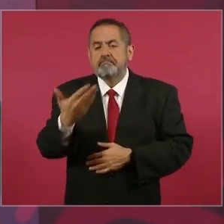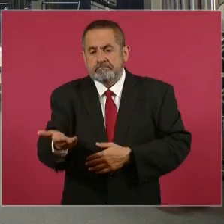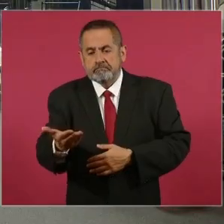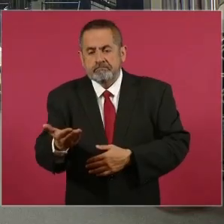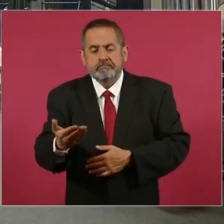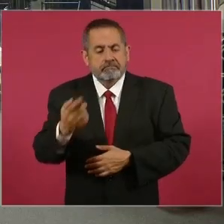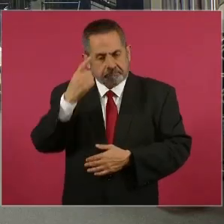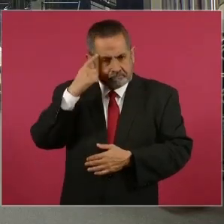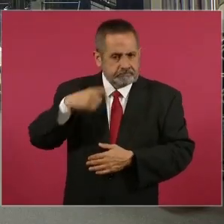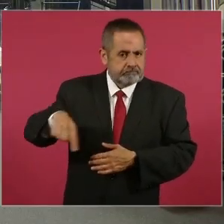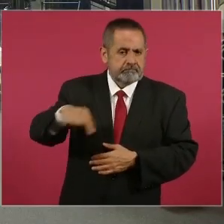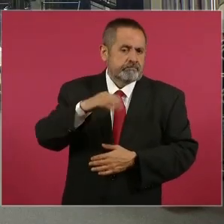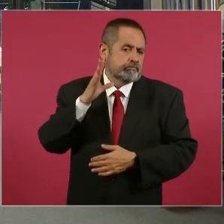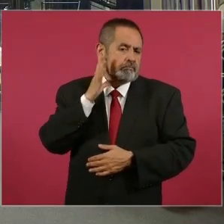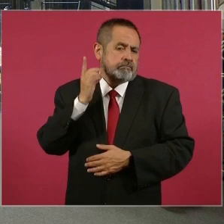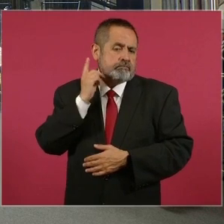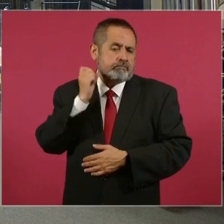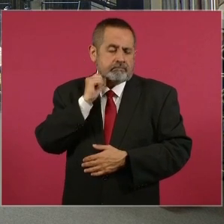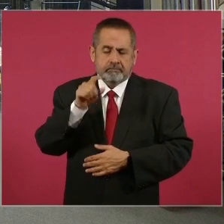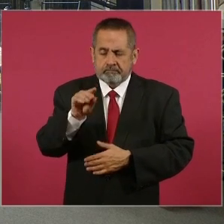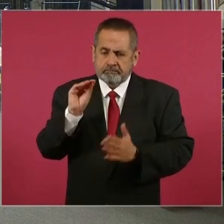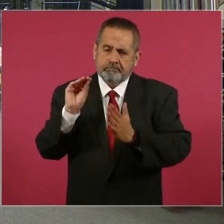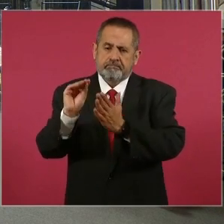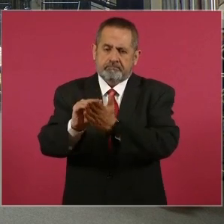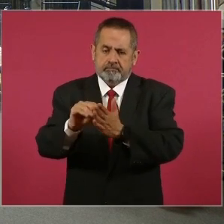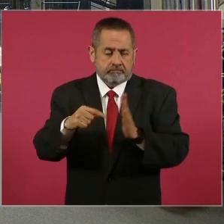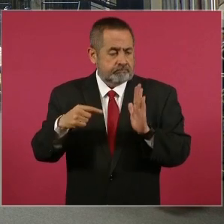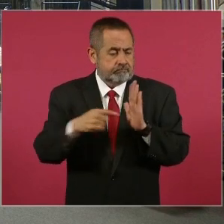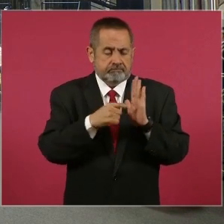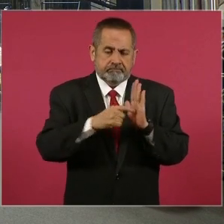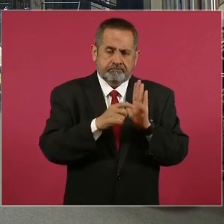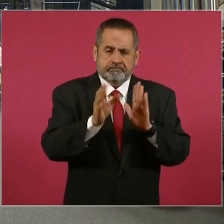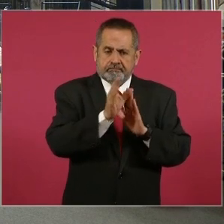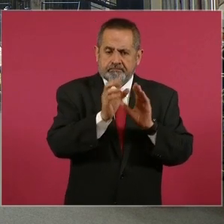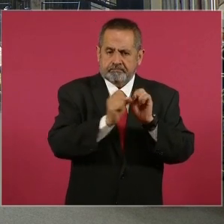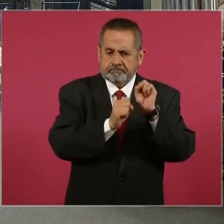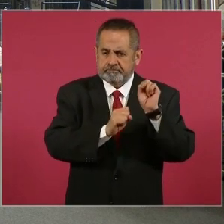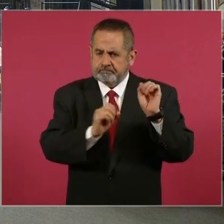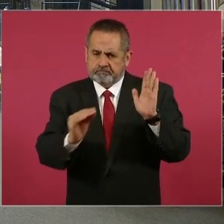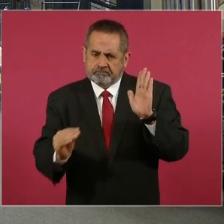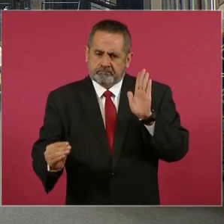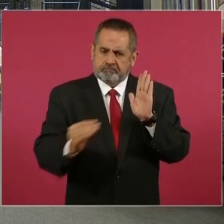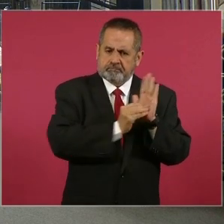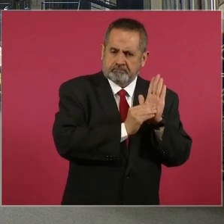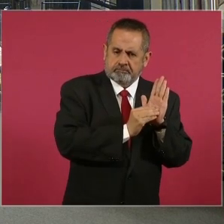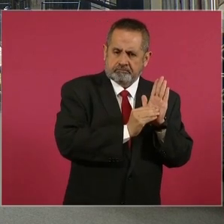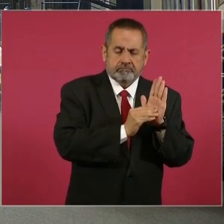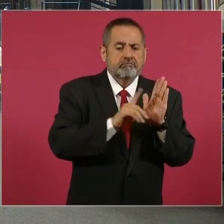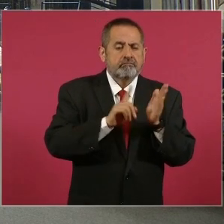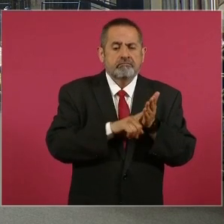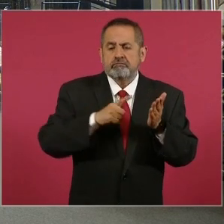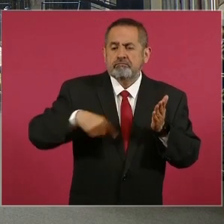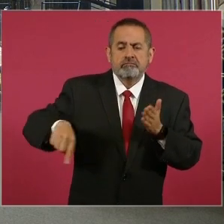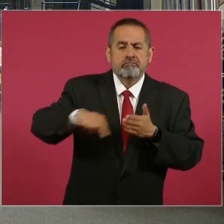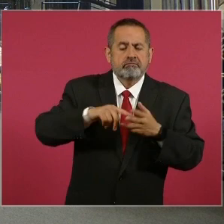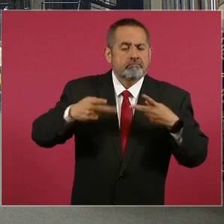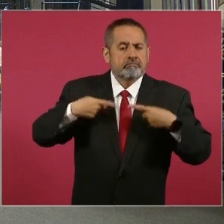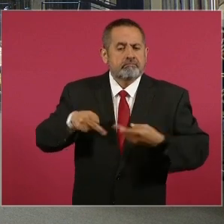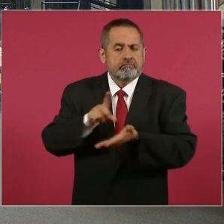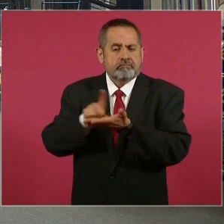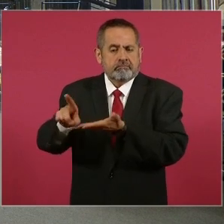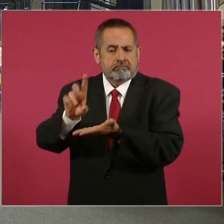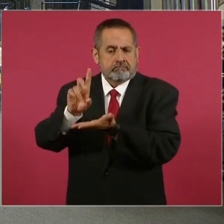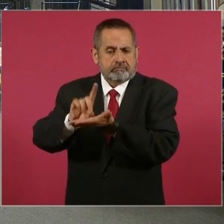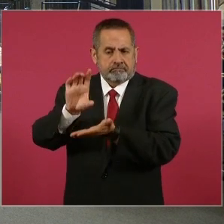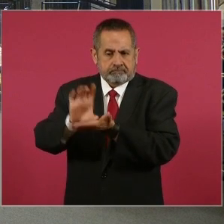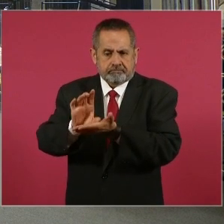enviar el que se eleve a Rango constitucional el derecho de los